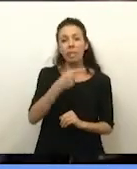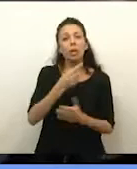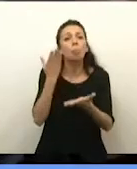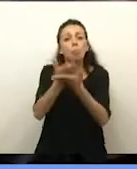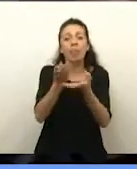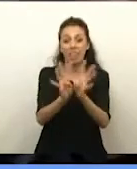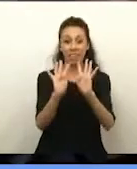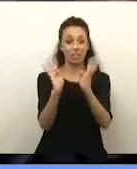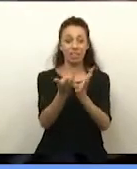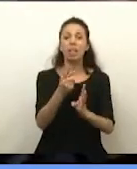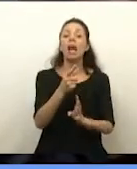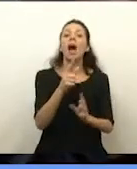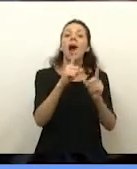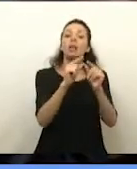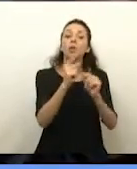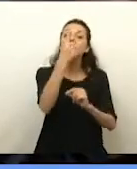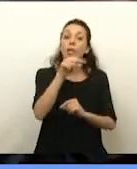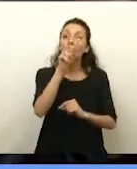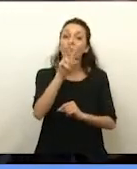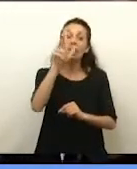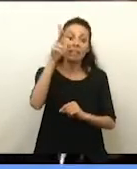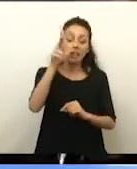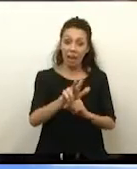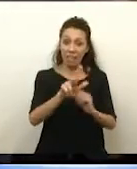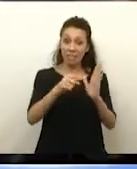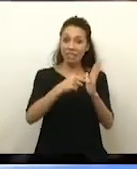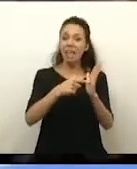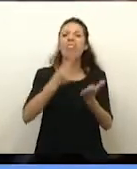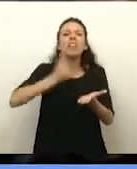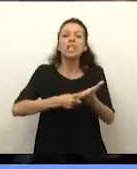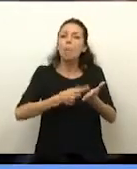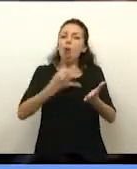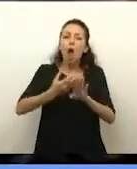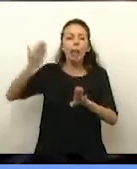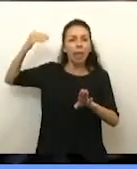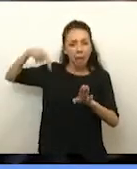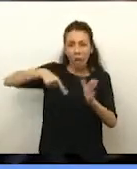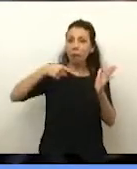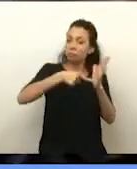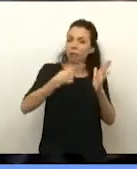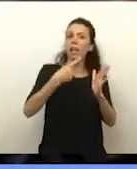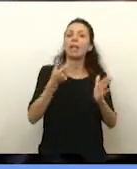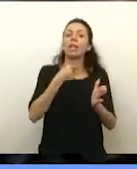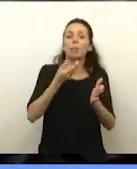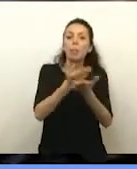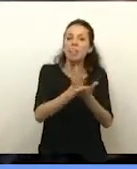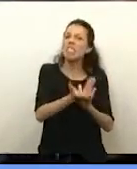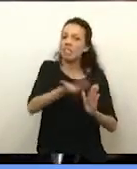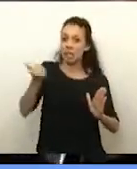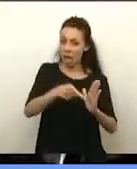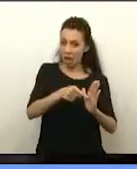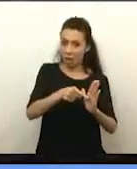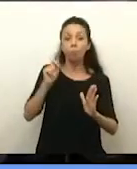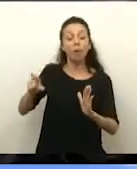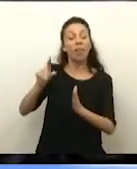desaparición del artículo 123 que figuraba en el dictamen original de diputados que establecía